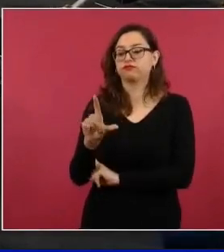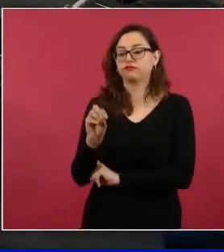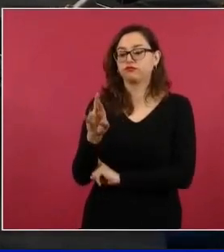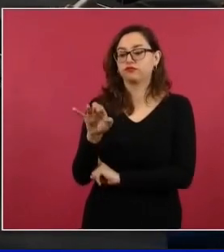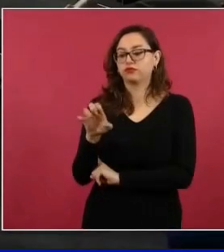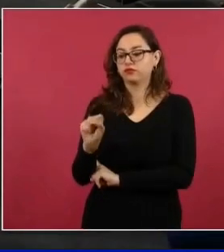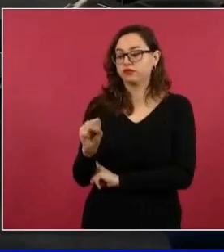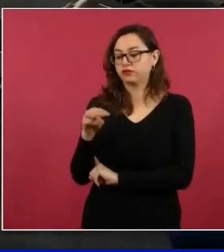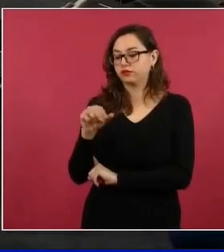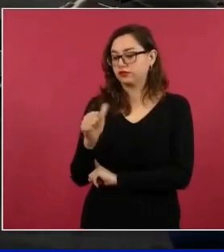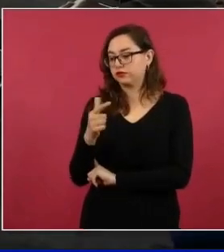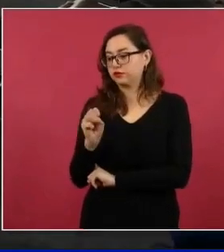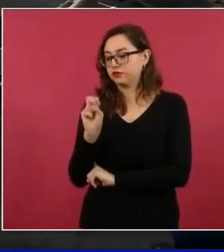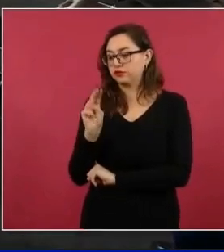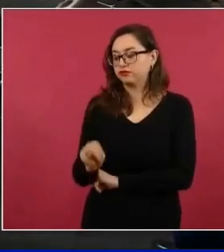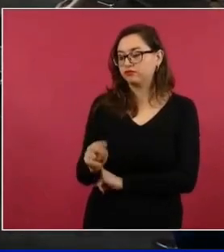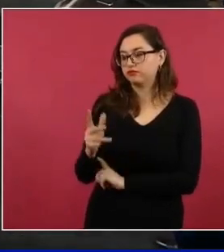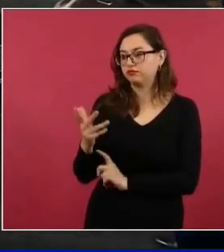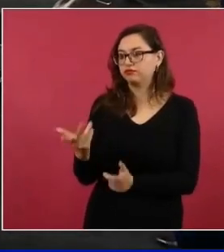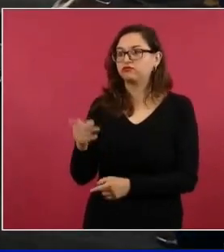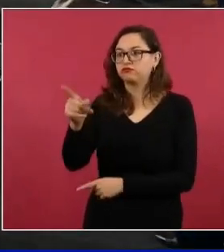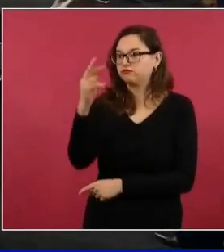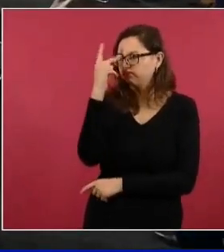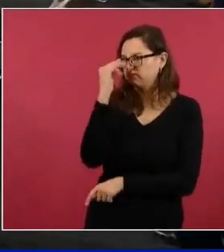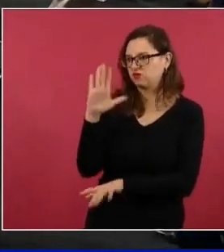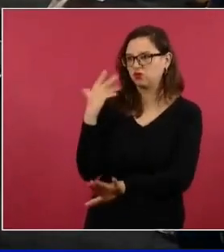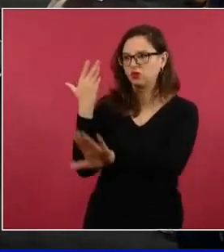en contra de Porfirio Díaz desde